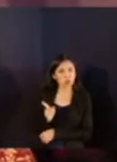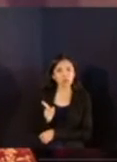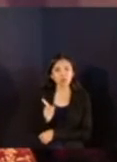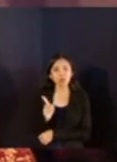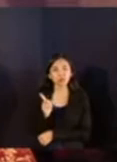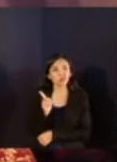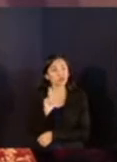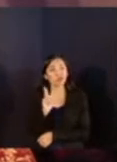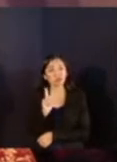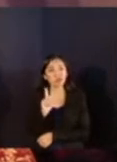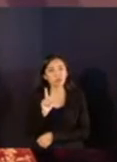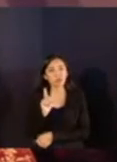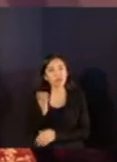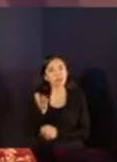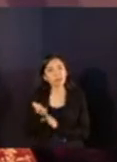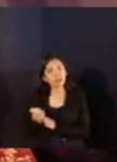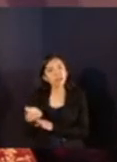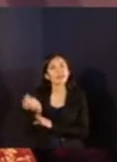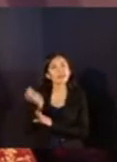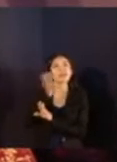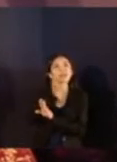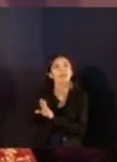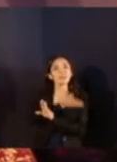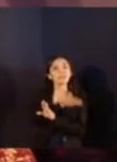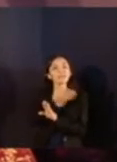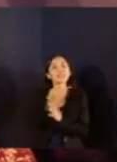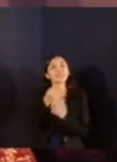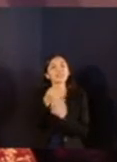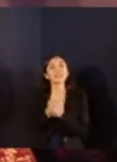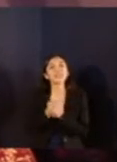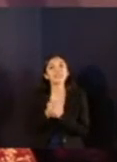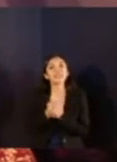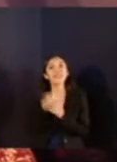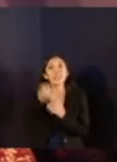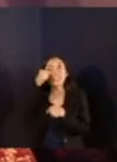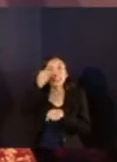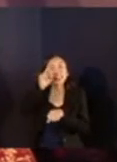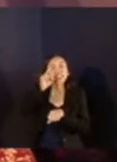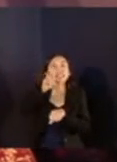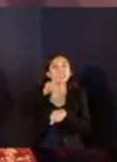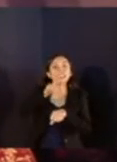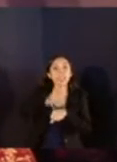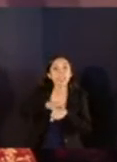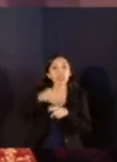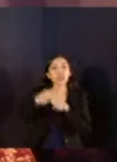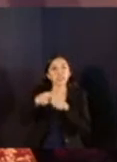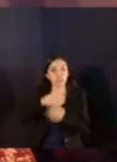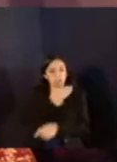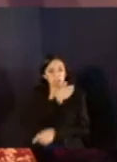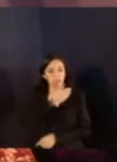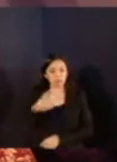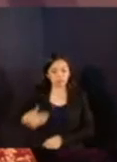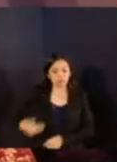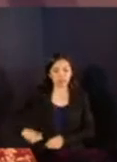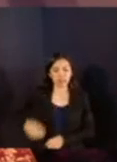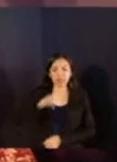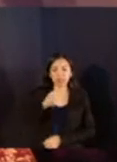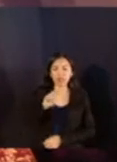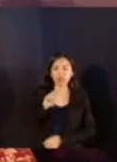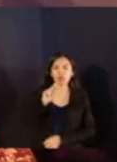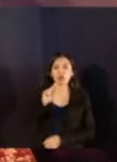fue secretario de el presidente Eulalio Gutiérrez en el gobierno